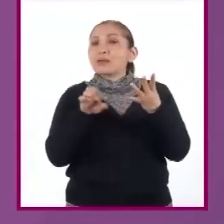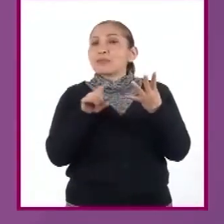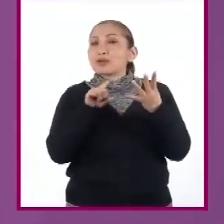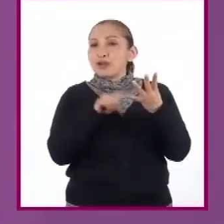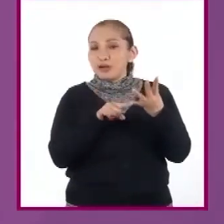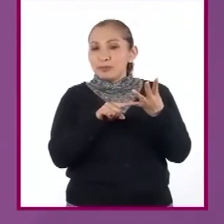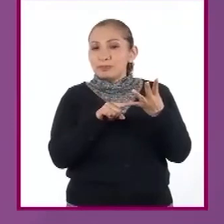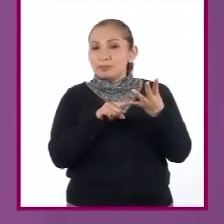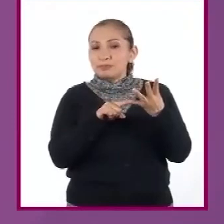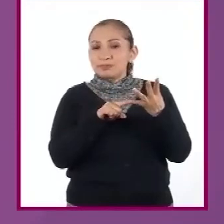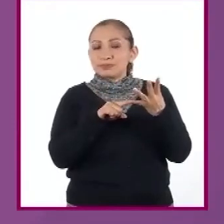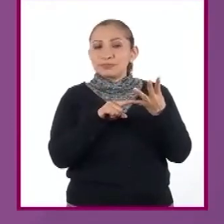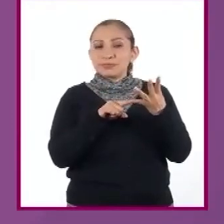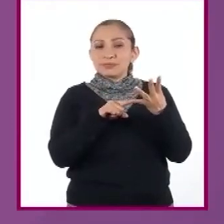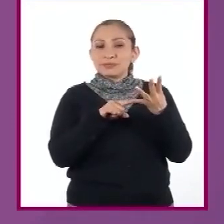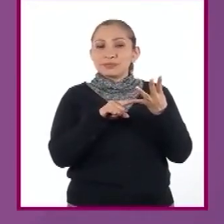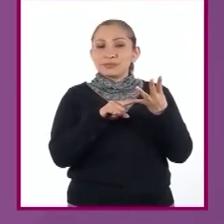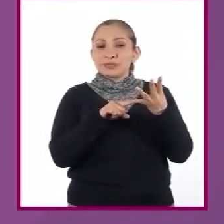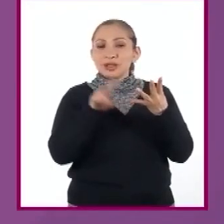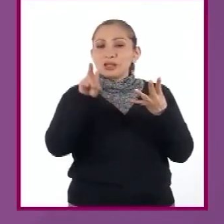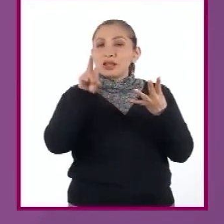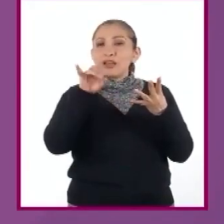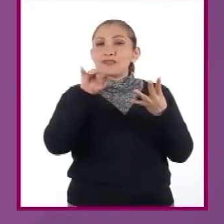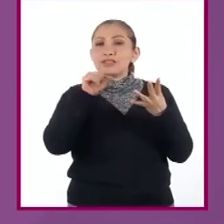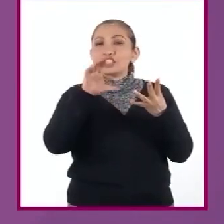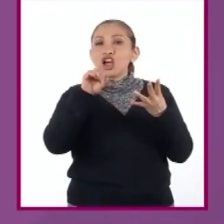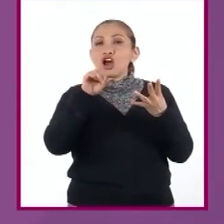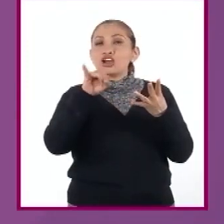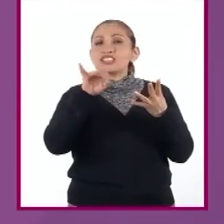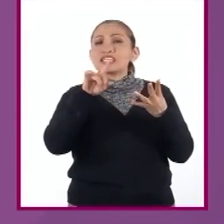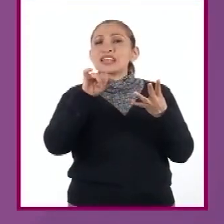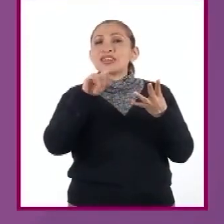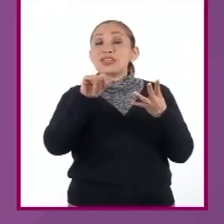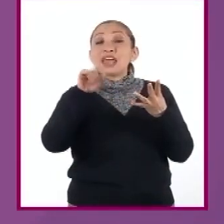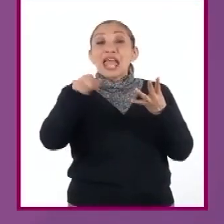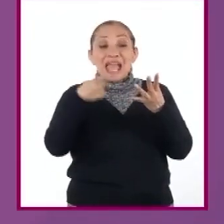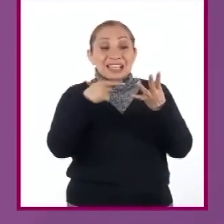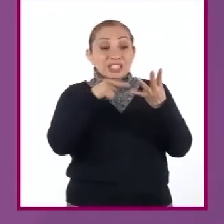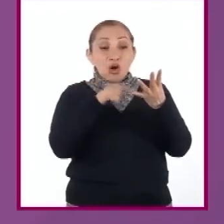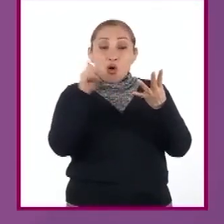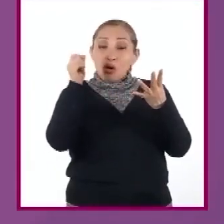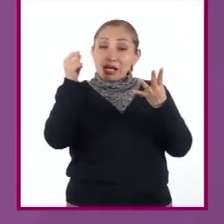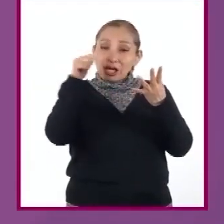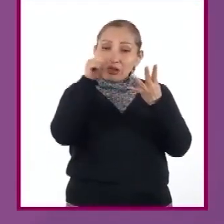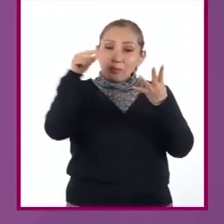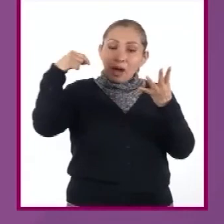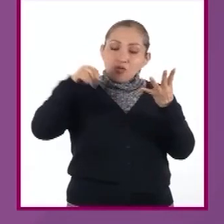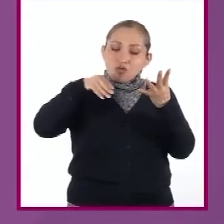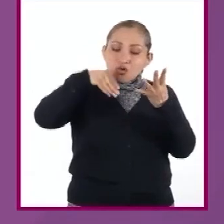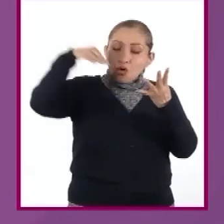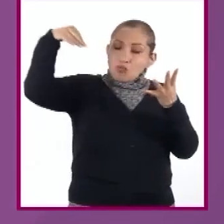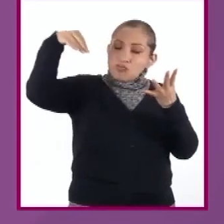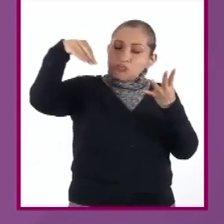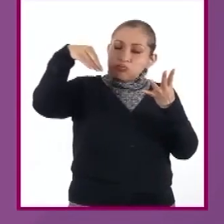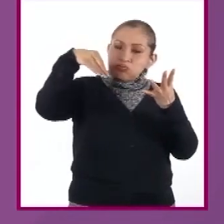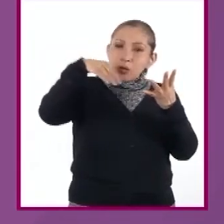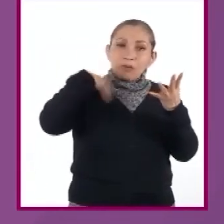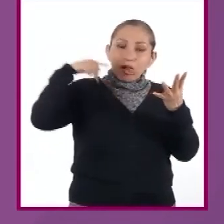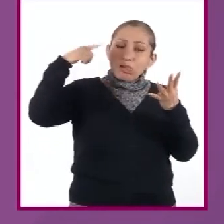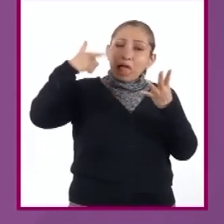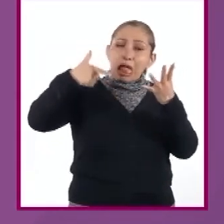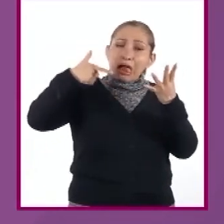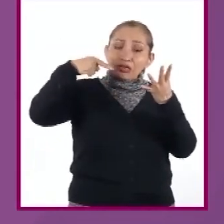encuentran la viscosidad, que es la resistencia de un líquido a fluir pendiente abajo.